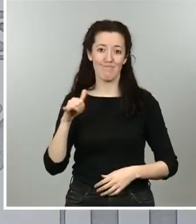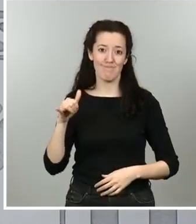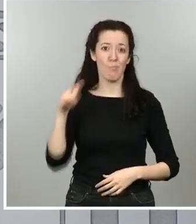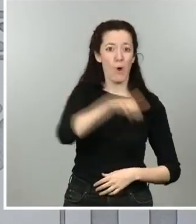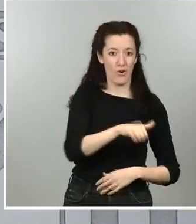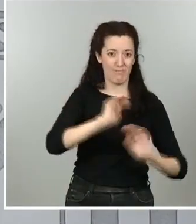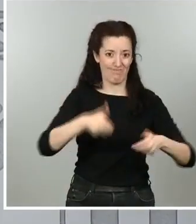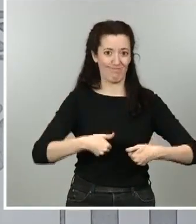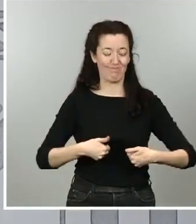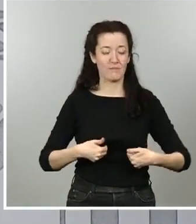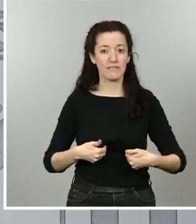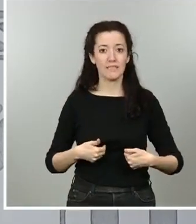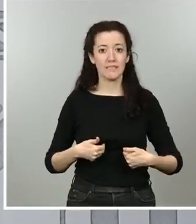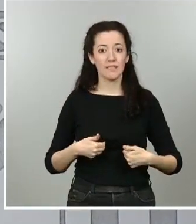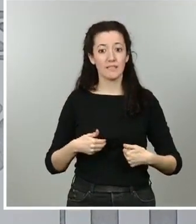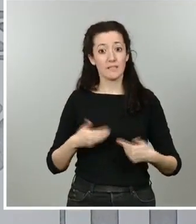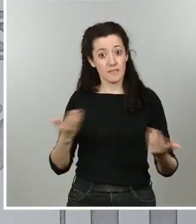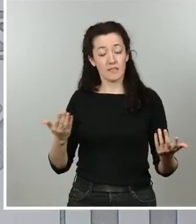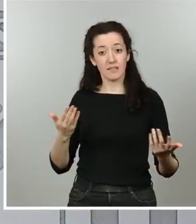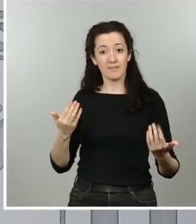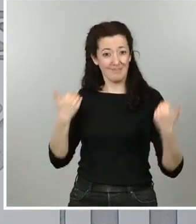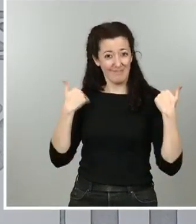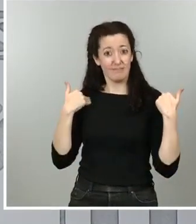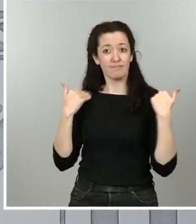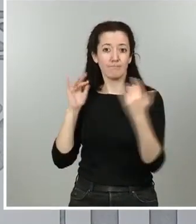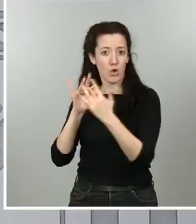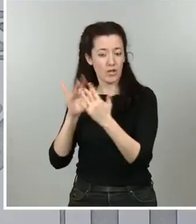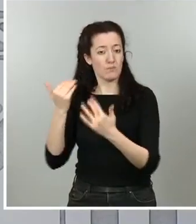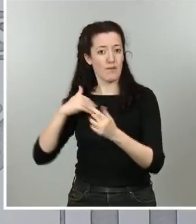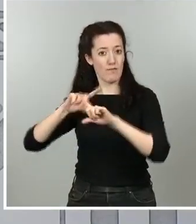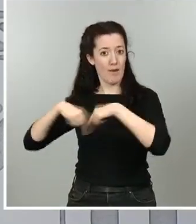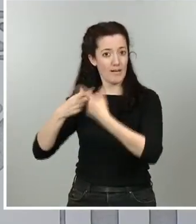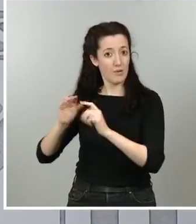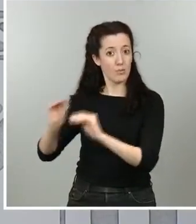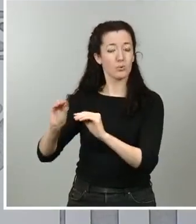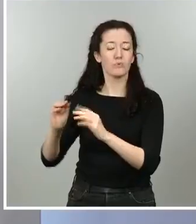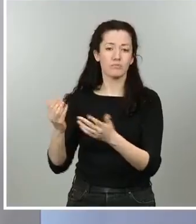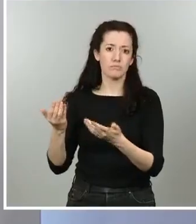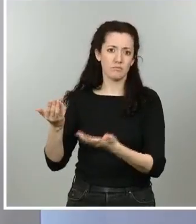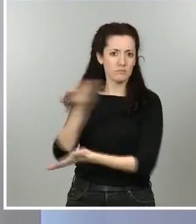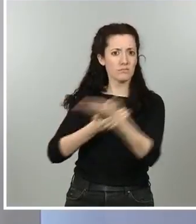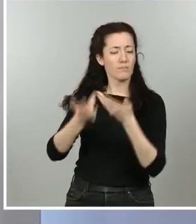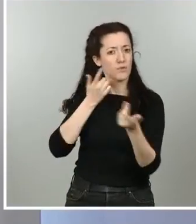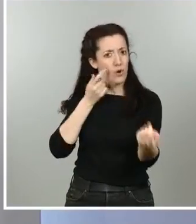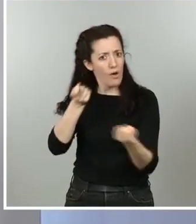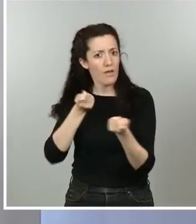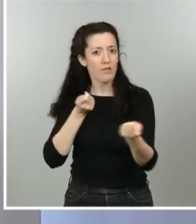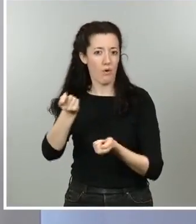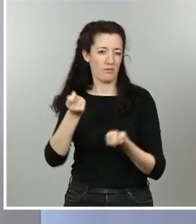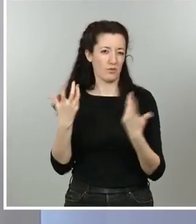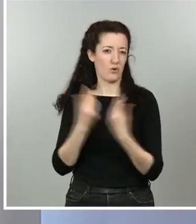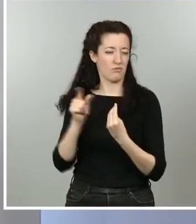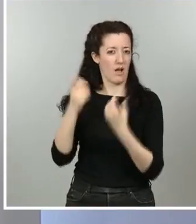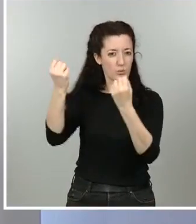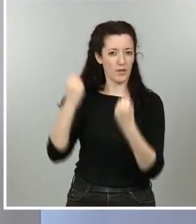está en contacto con los familiares de los fallecidos y mantiene una estrecha coordinación con las autoridades locales. Por